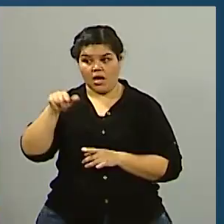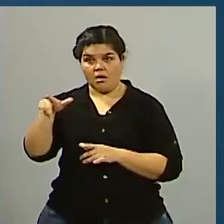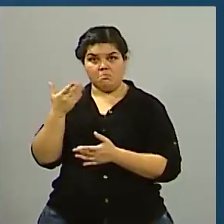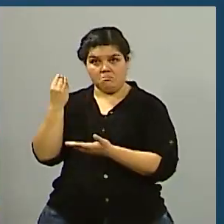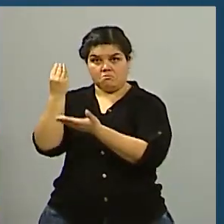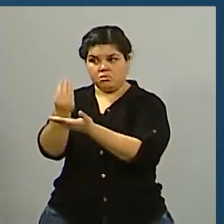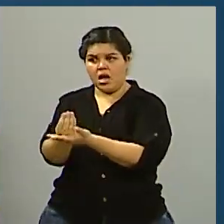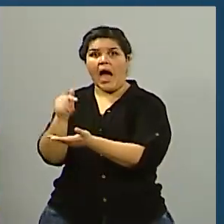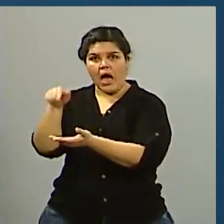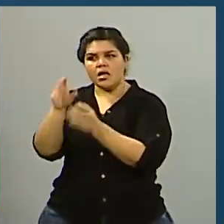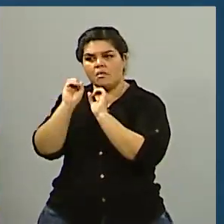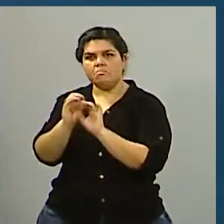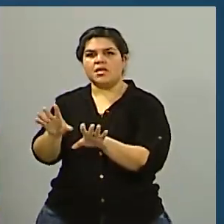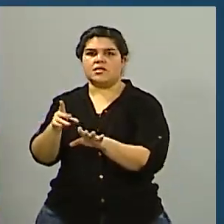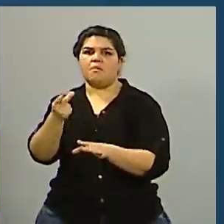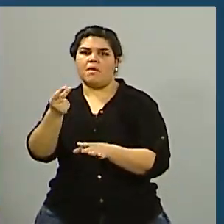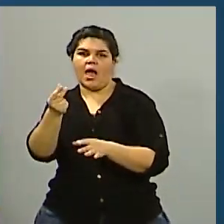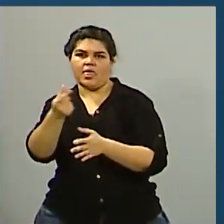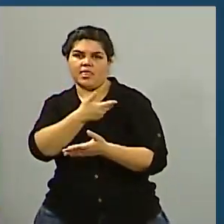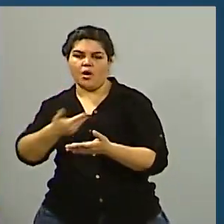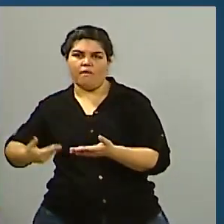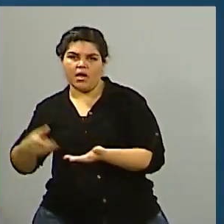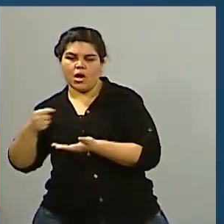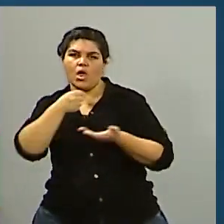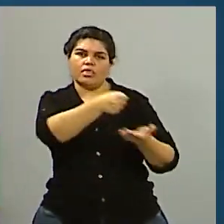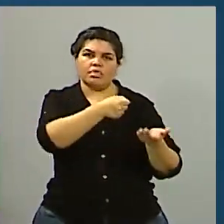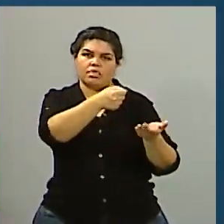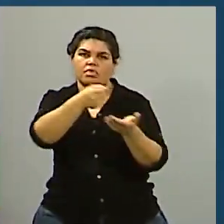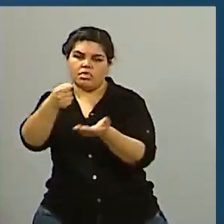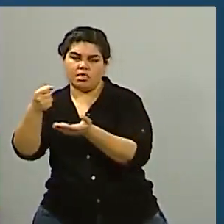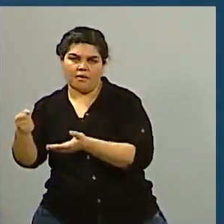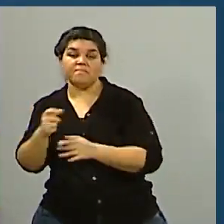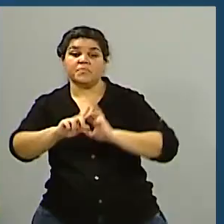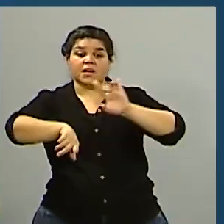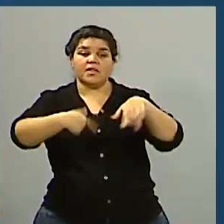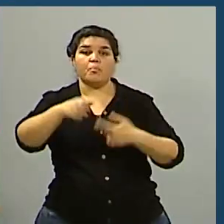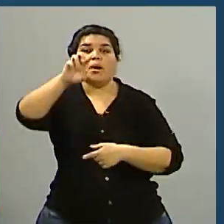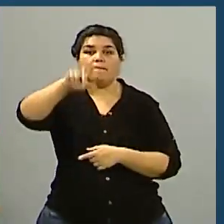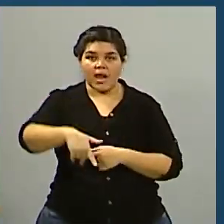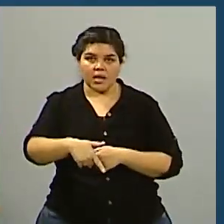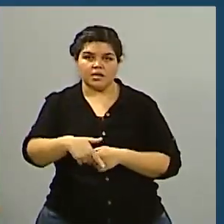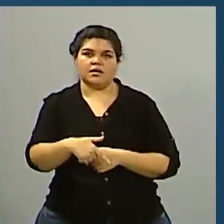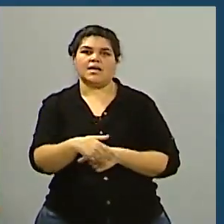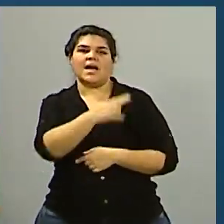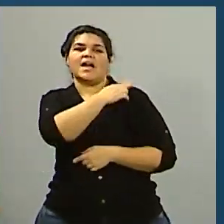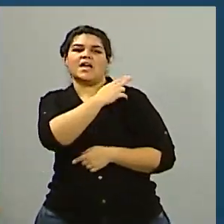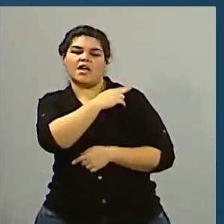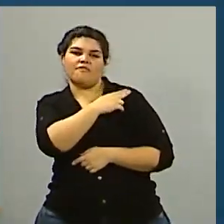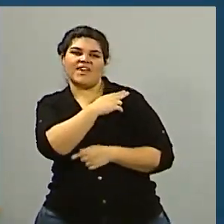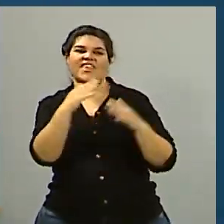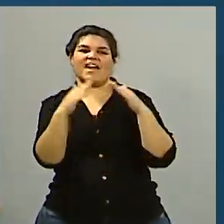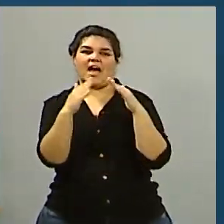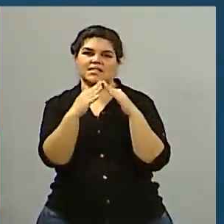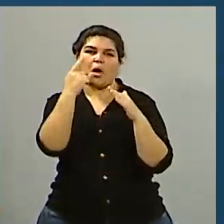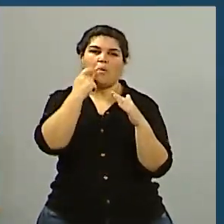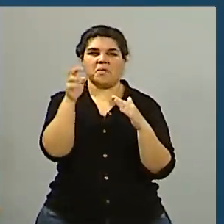el plan jefe y jefas de hogar que implementó el gobierno de Duhalde, ya llevó esa cifra mucho más